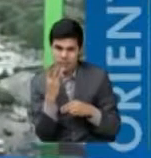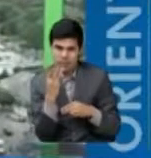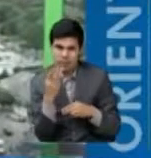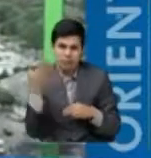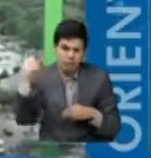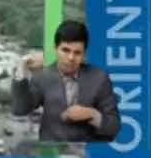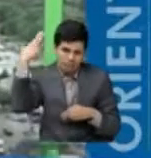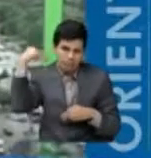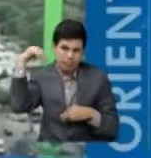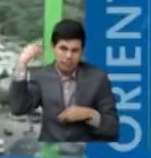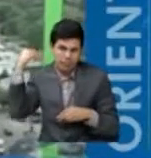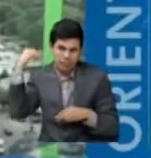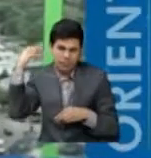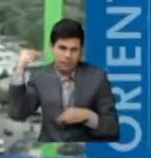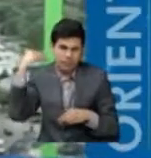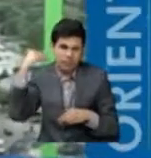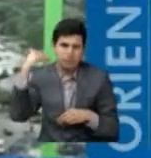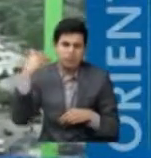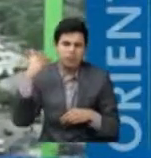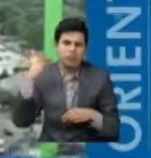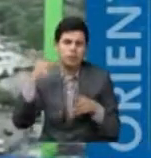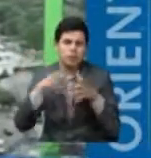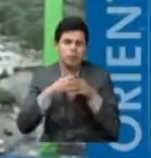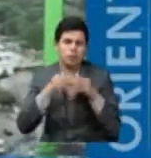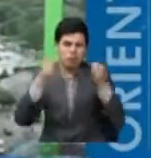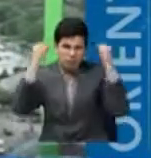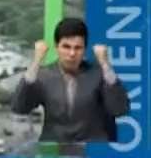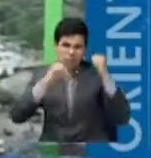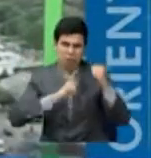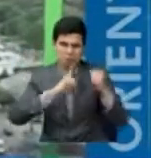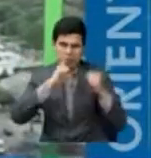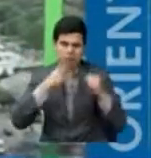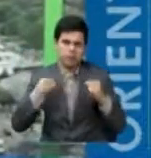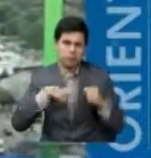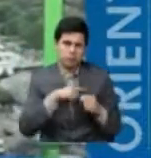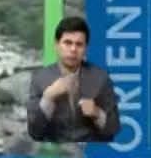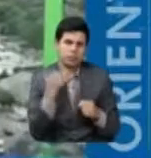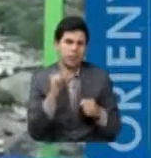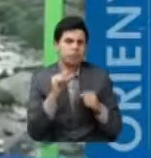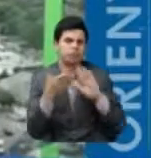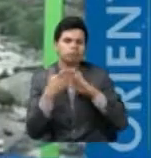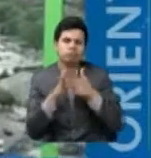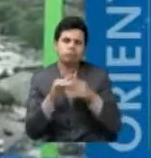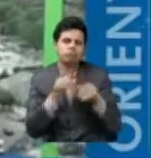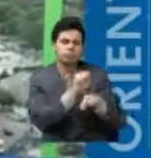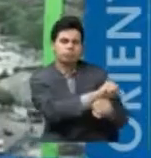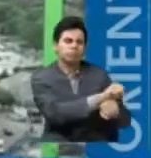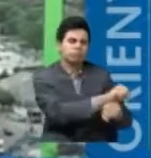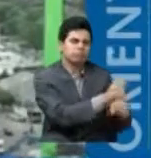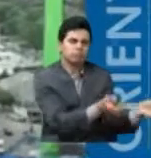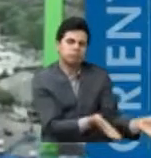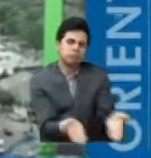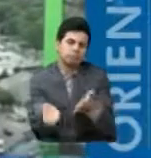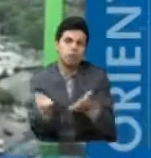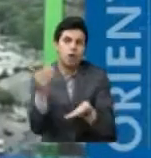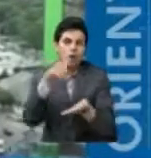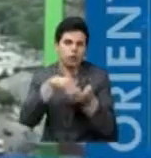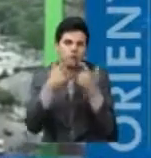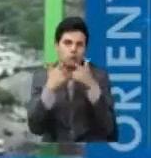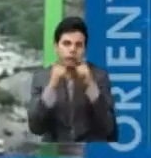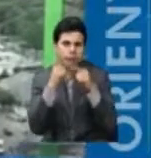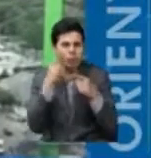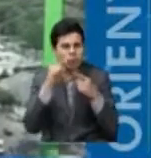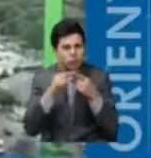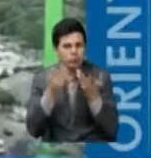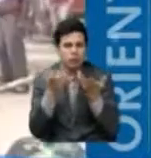en compañía de uno de los líderes de la protesta se las entregamos a la comunidad como un gesto de paz y pues de lograr